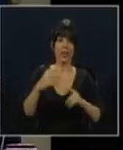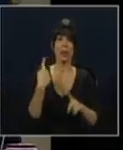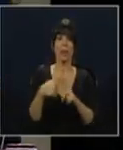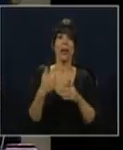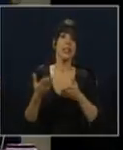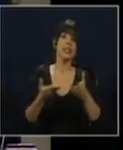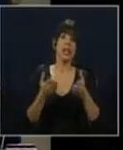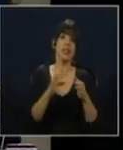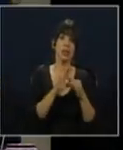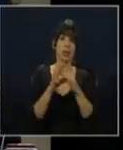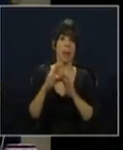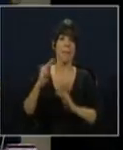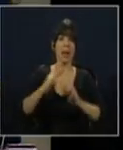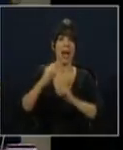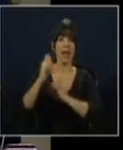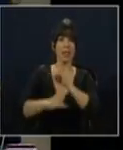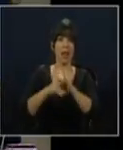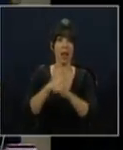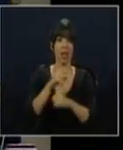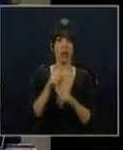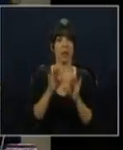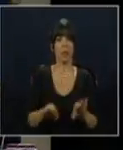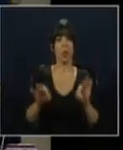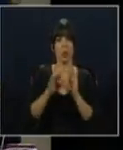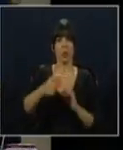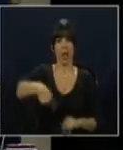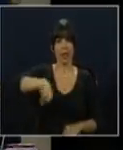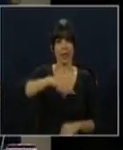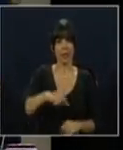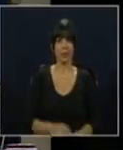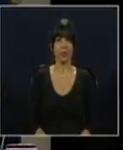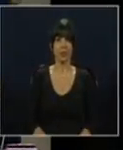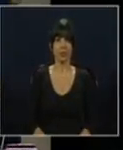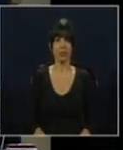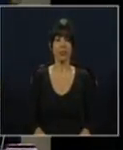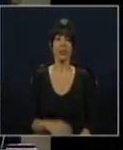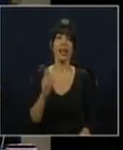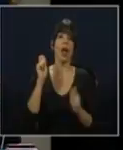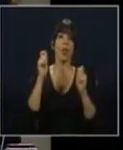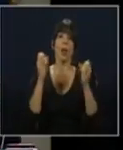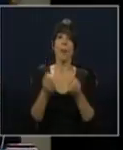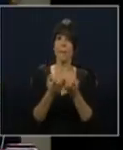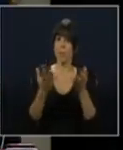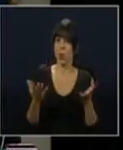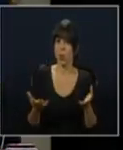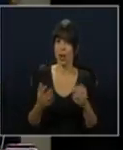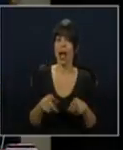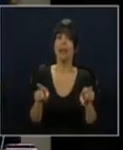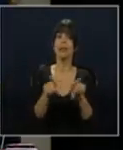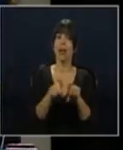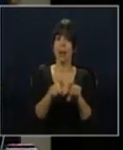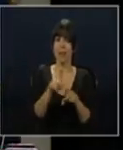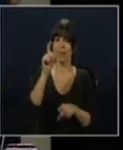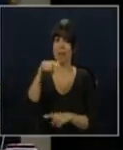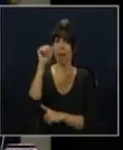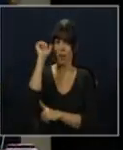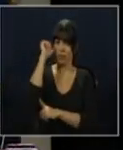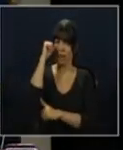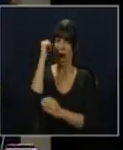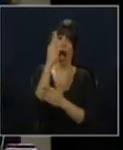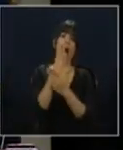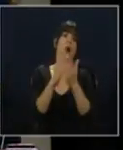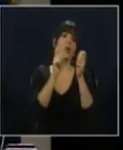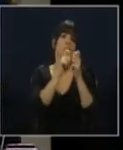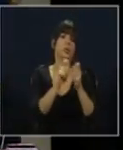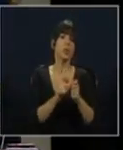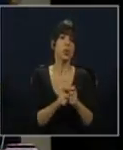servicios vinculados a los mercados internacionales. A propósito de educación pública, también conviene recordar aquí algunos